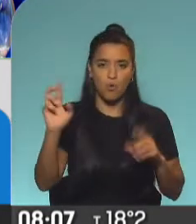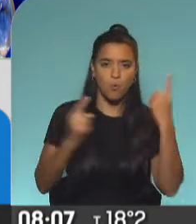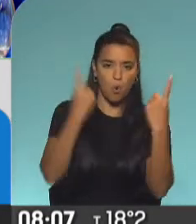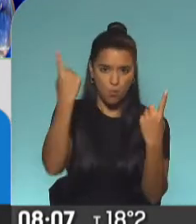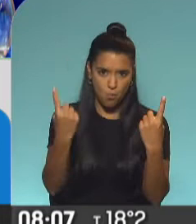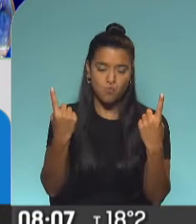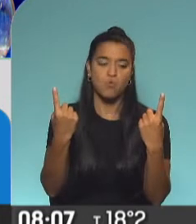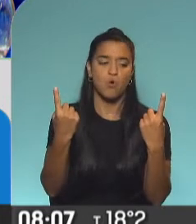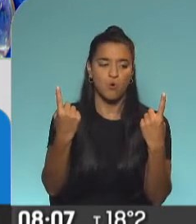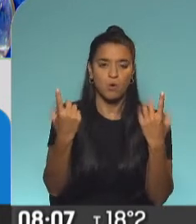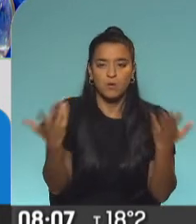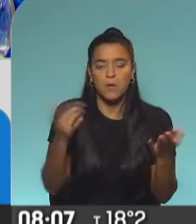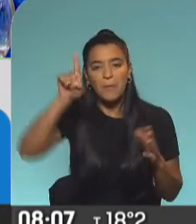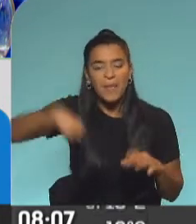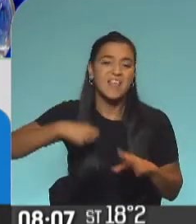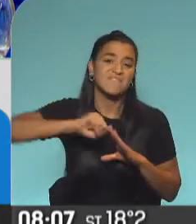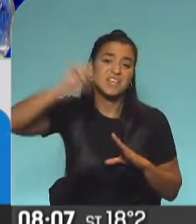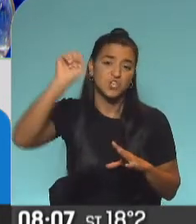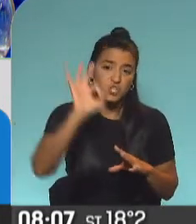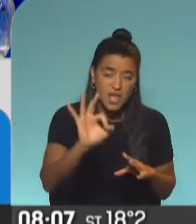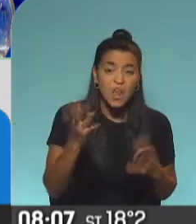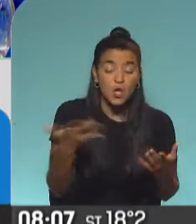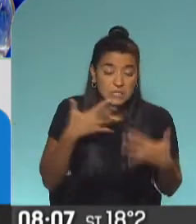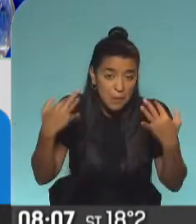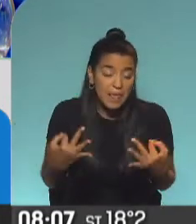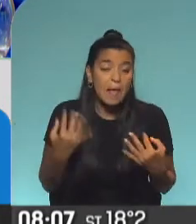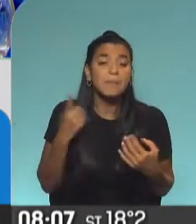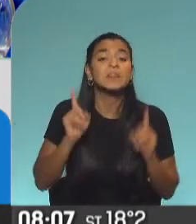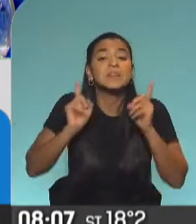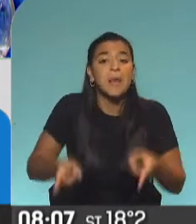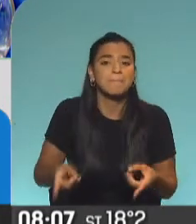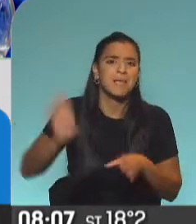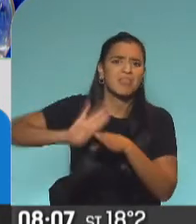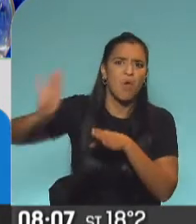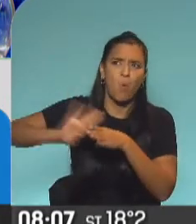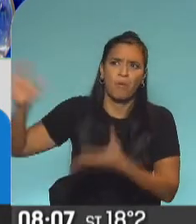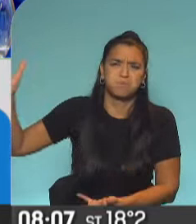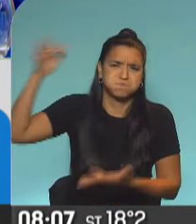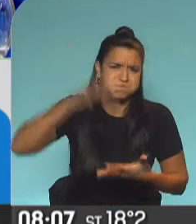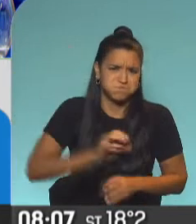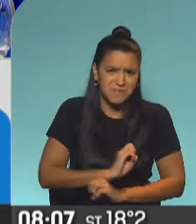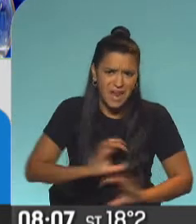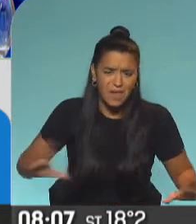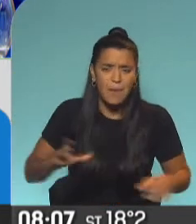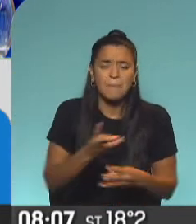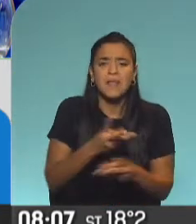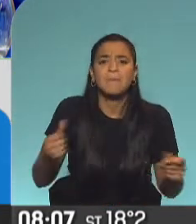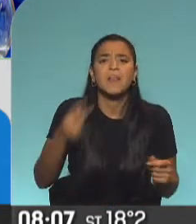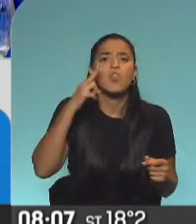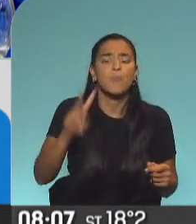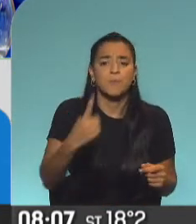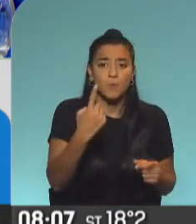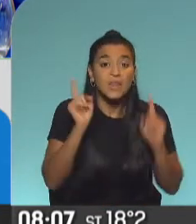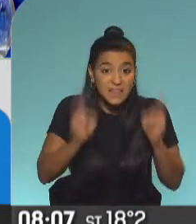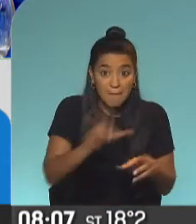1, que llevó a la inflación cero, es cierto, pero también a un mega endeudamiento que culmina en el 2001. Él también está en